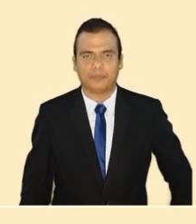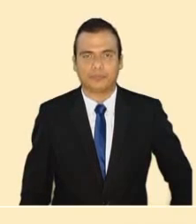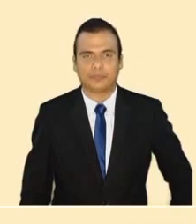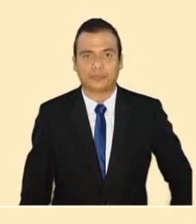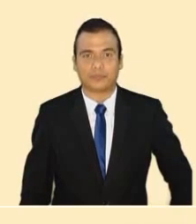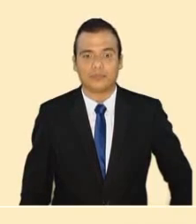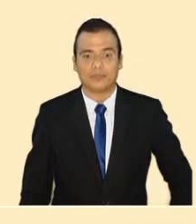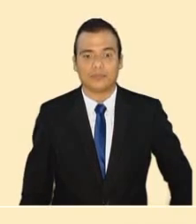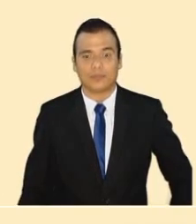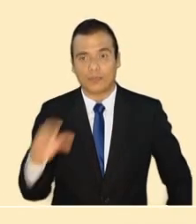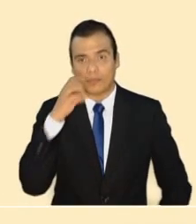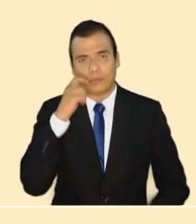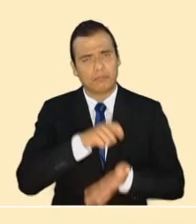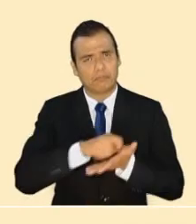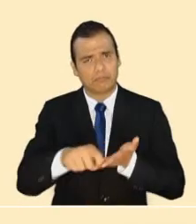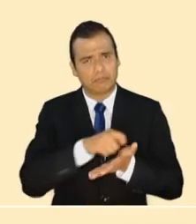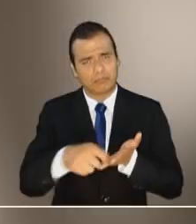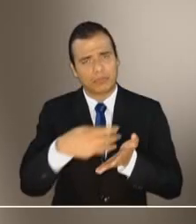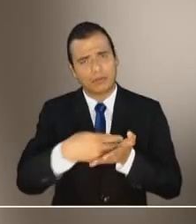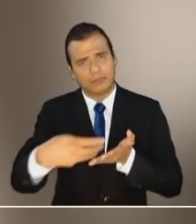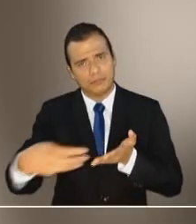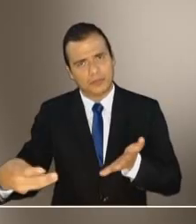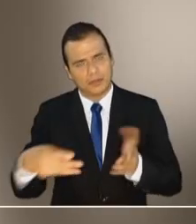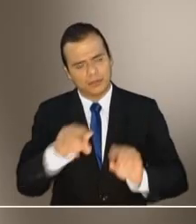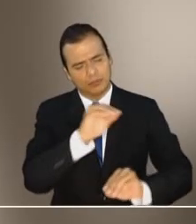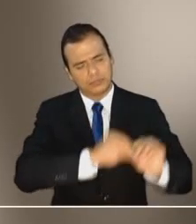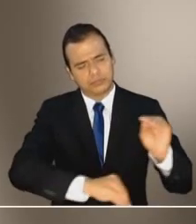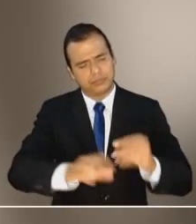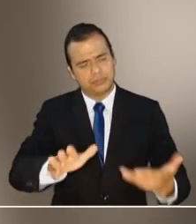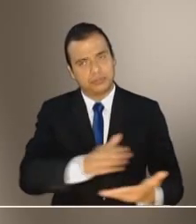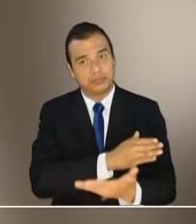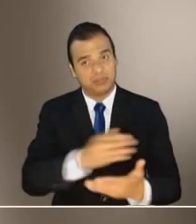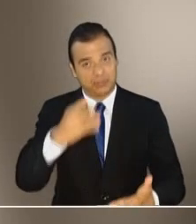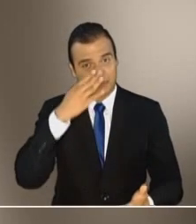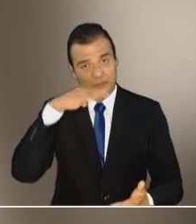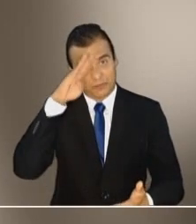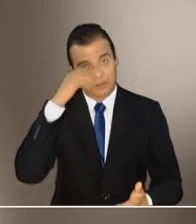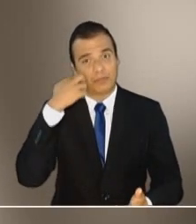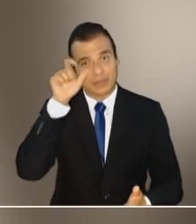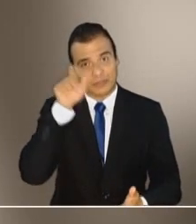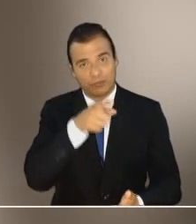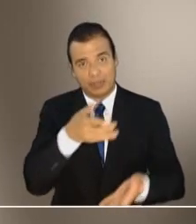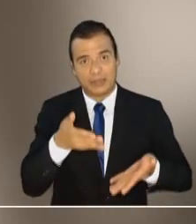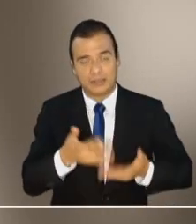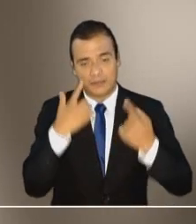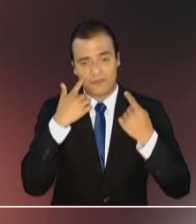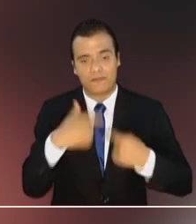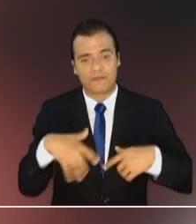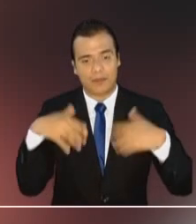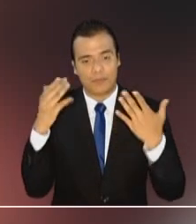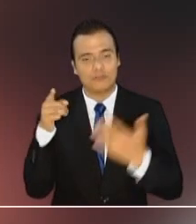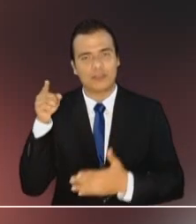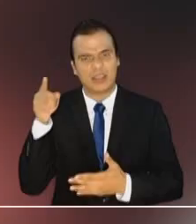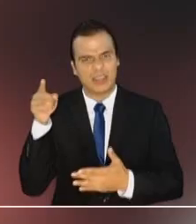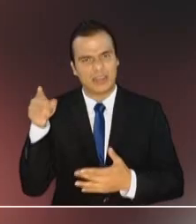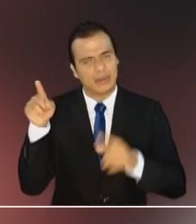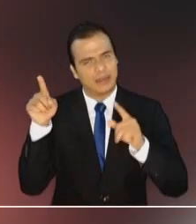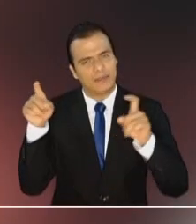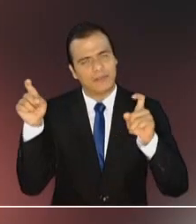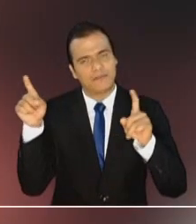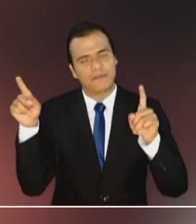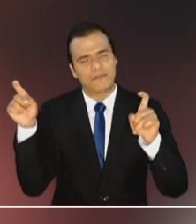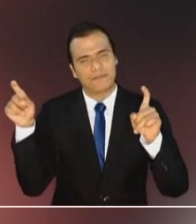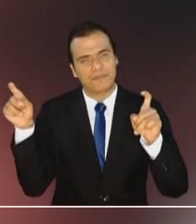pianista, Arti Valdés es una gloria de la música cubana. En Cali es muy recordado por el tema Amigo de qué, el disco que compuso y que luego